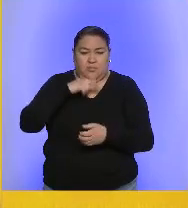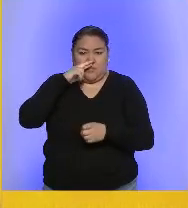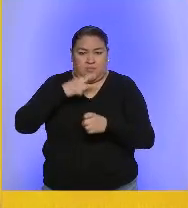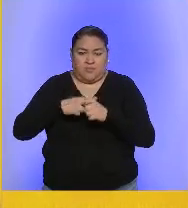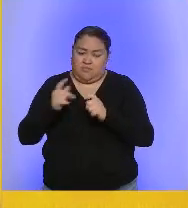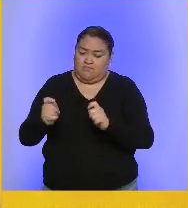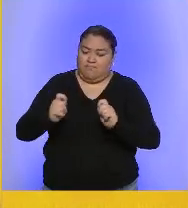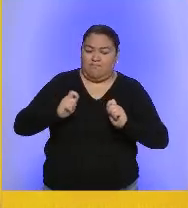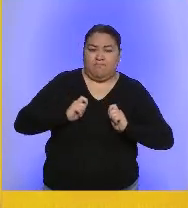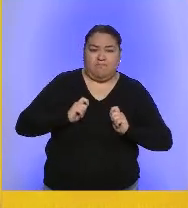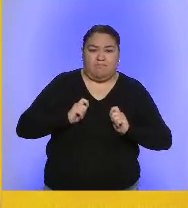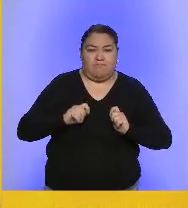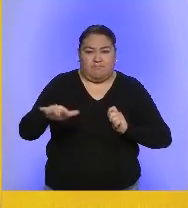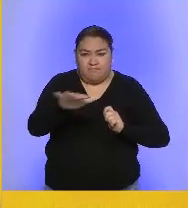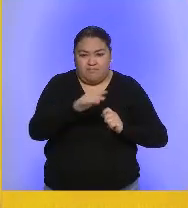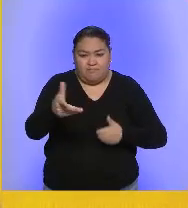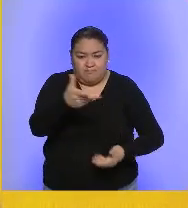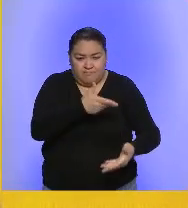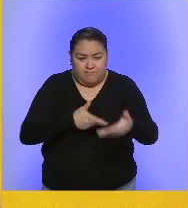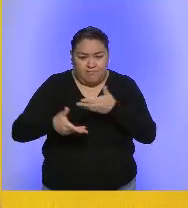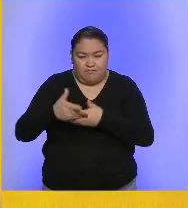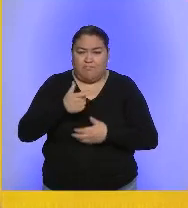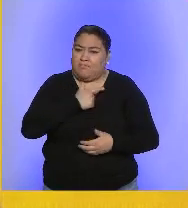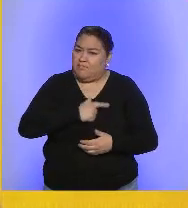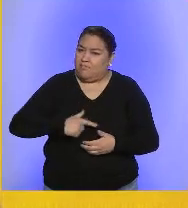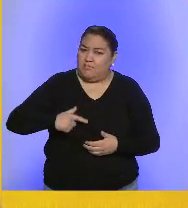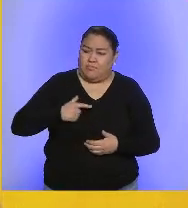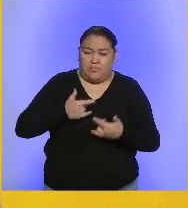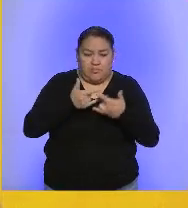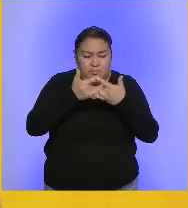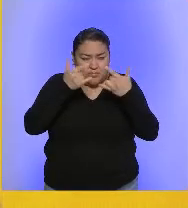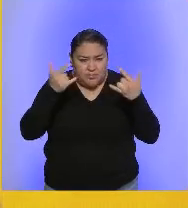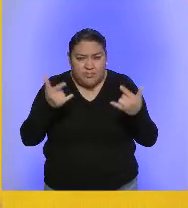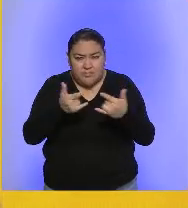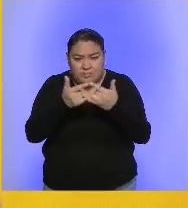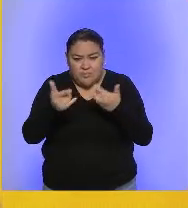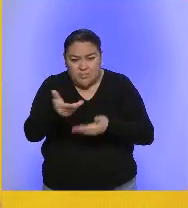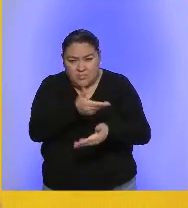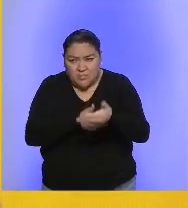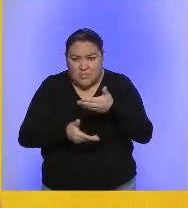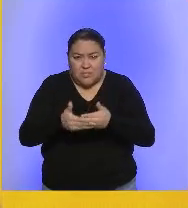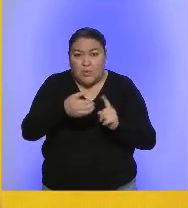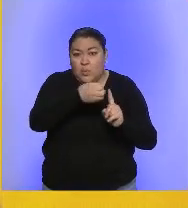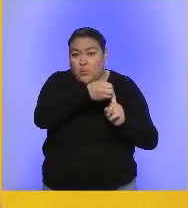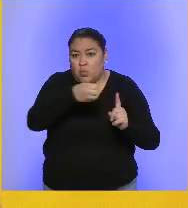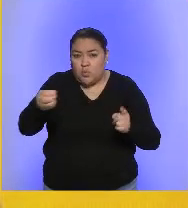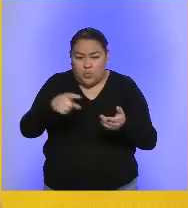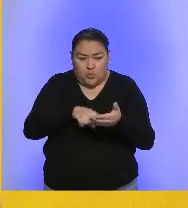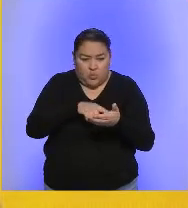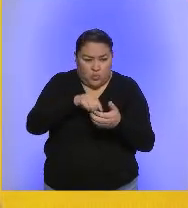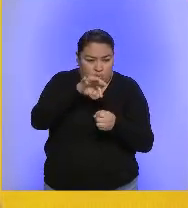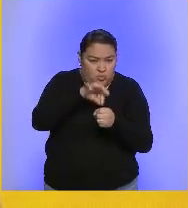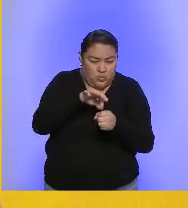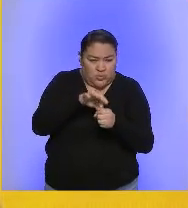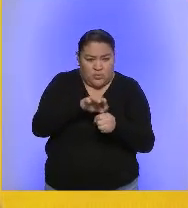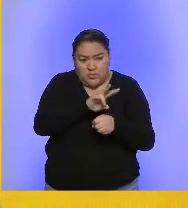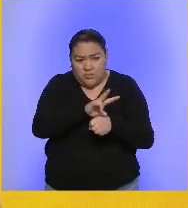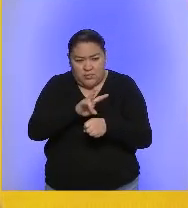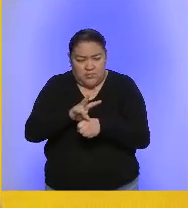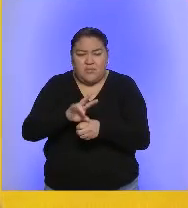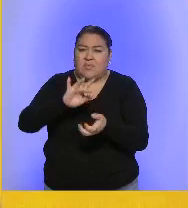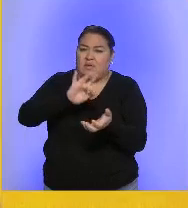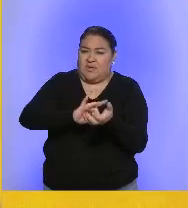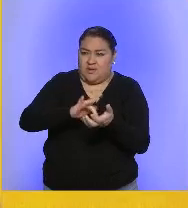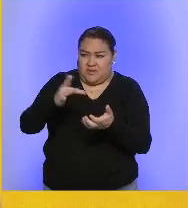las experiencias y los retos que nos traen los próximos procesos electorales. Muchas gracias también al maestro Gilberto de Hoyos por